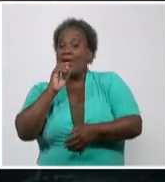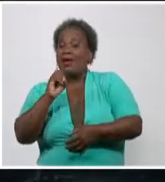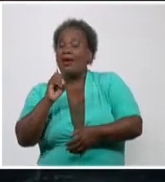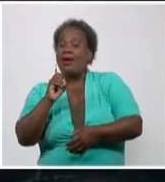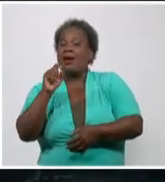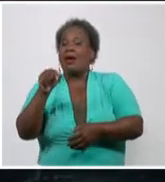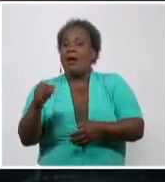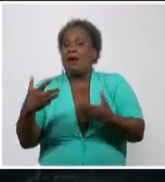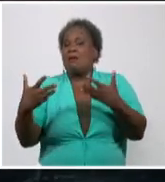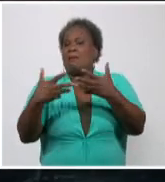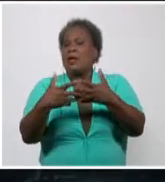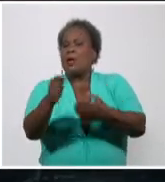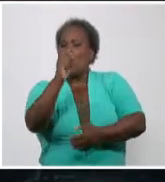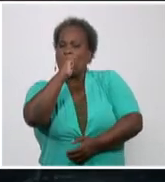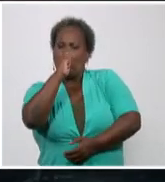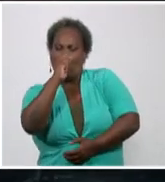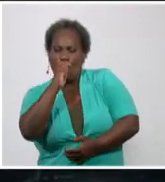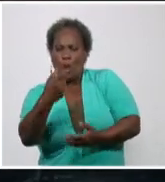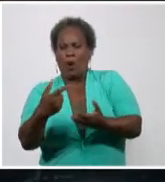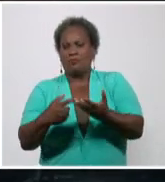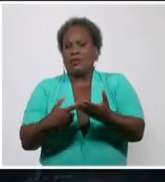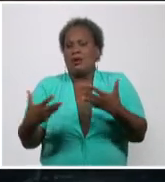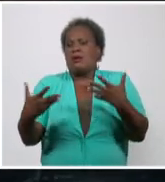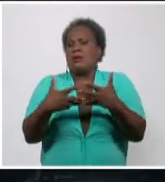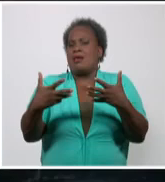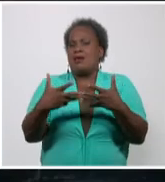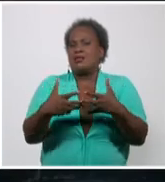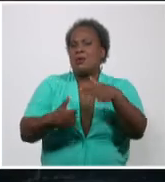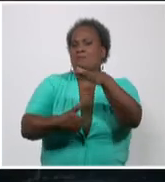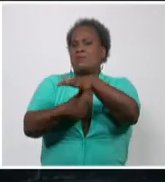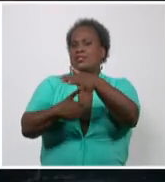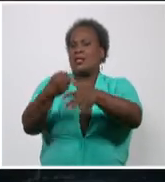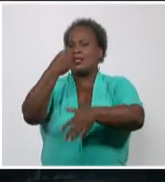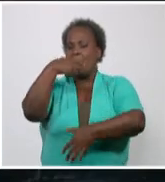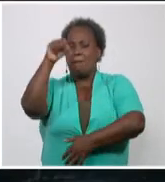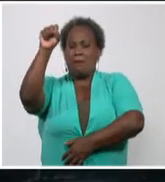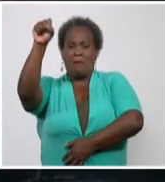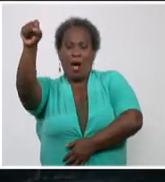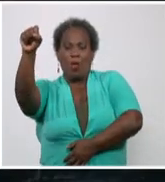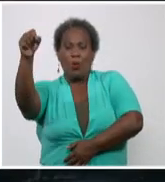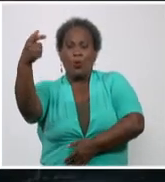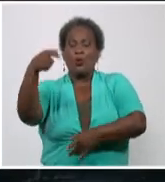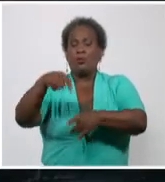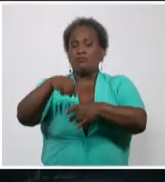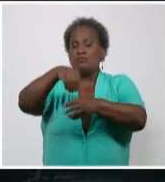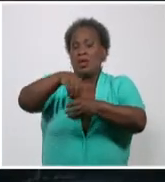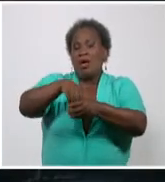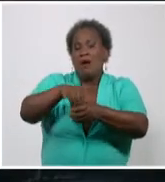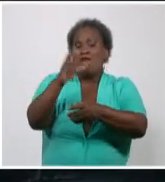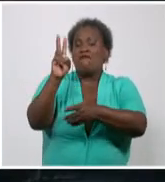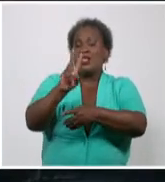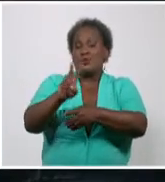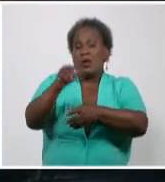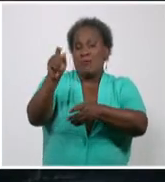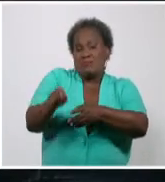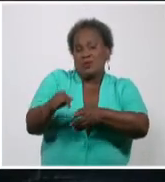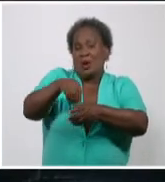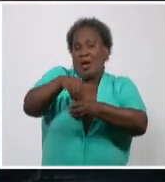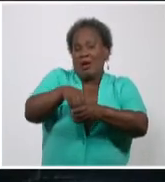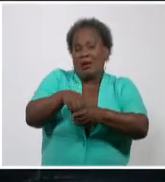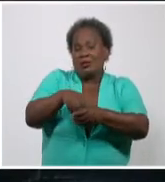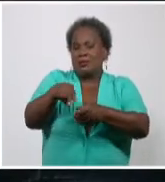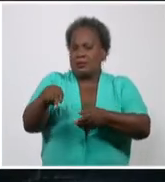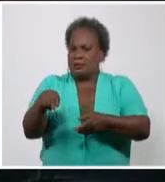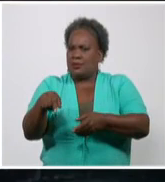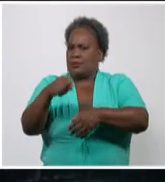Vínculos con las drogas, relación con Maduro, presencia en Venezuela, fracturas internas y desesperación. Y uno dice, qué oportuno